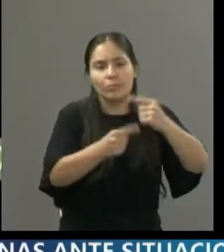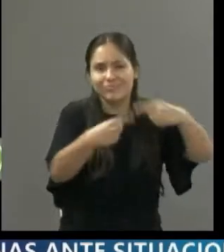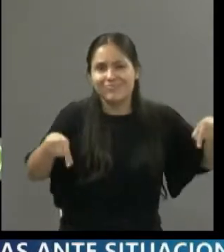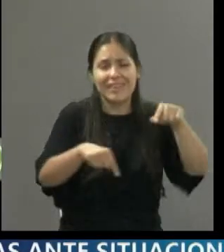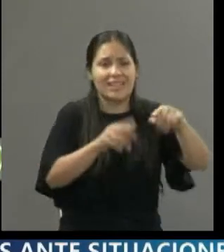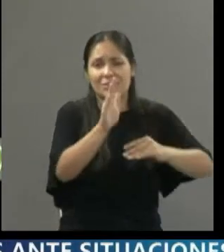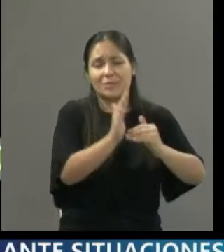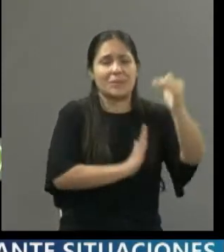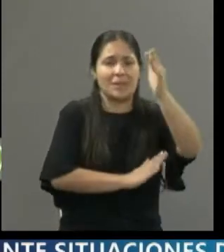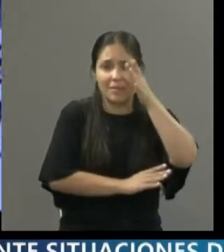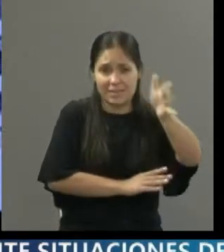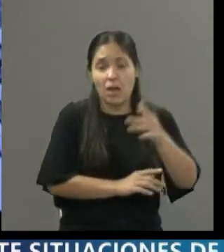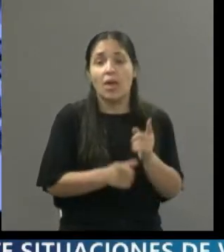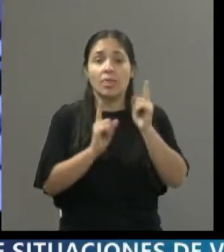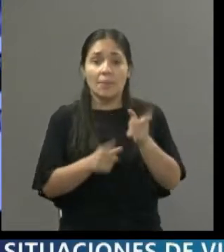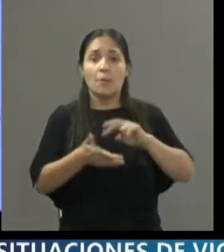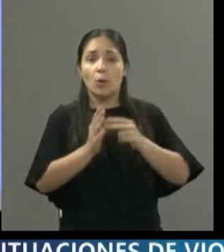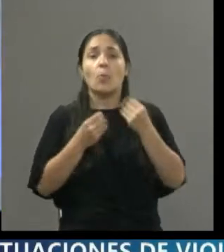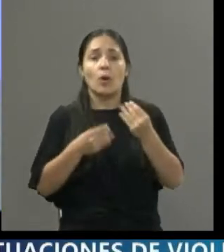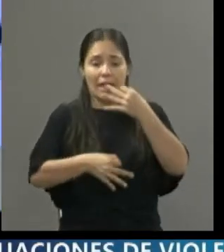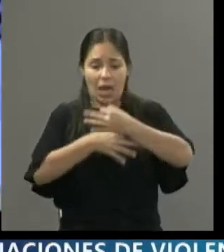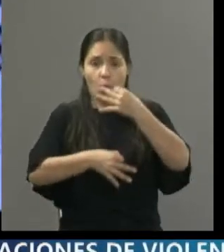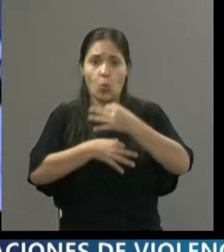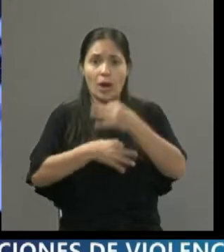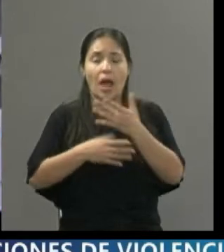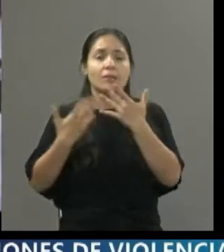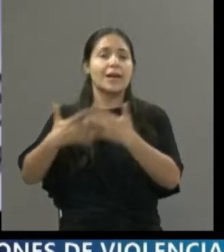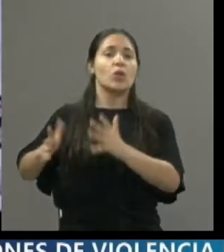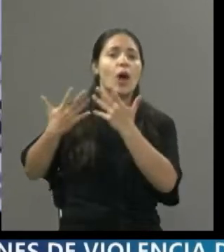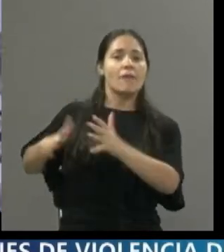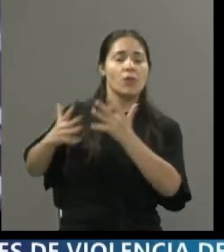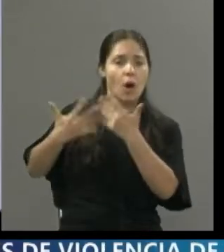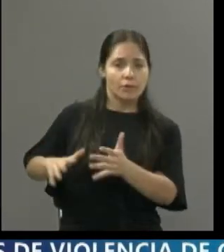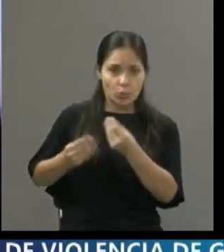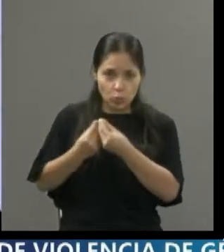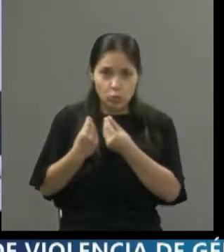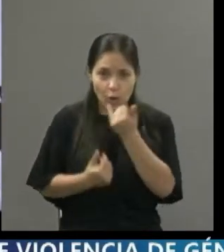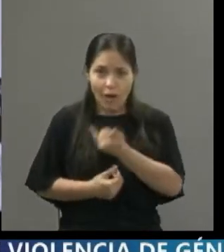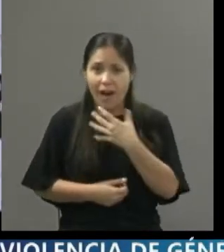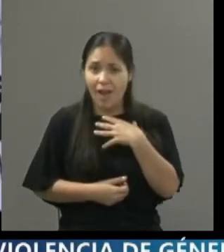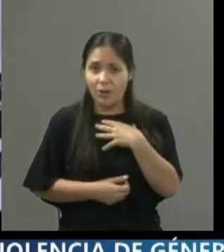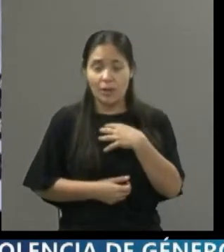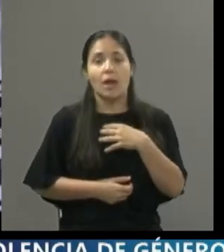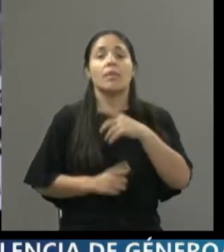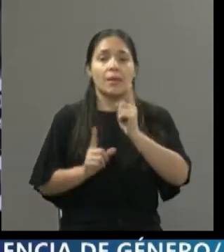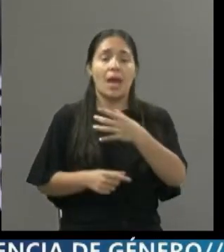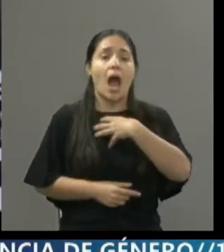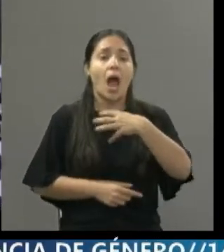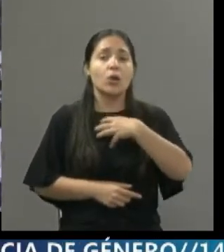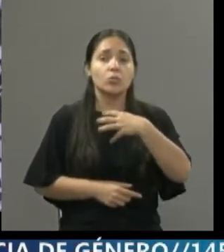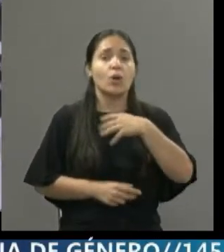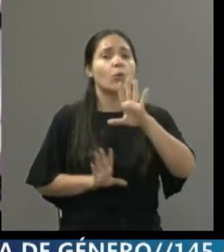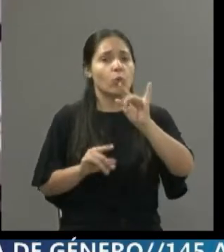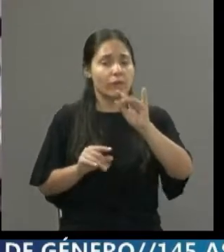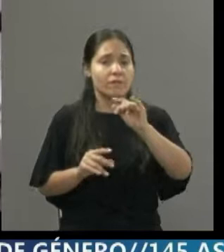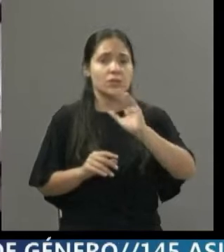la deserción escolar, con la forma en la que fue muy difícil mantener a los chicos y a las chicas yendo al colegio, por